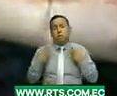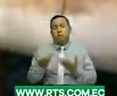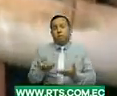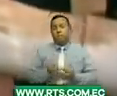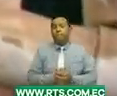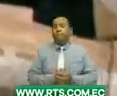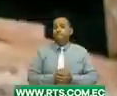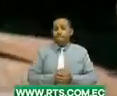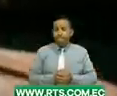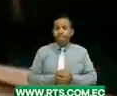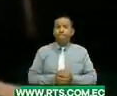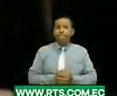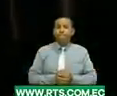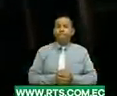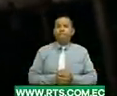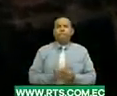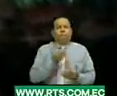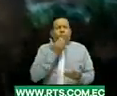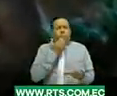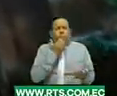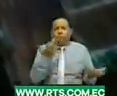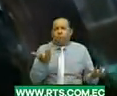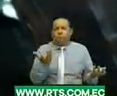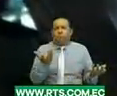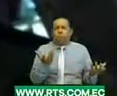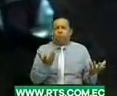ser que ese cable tenga corriente?